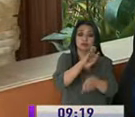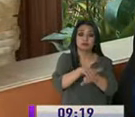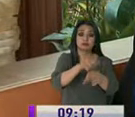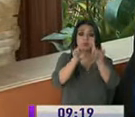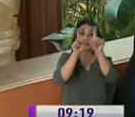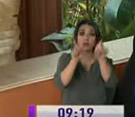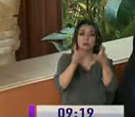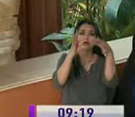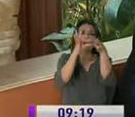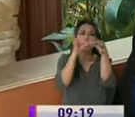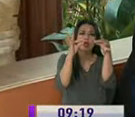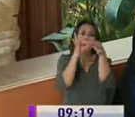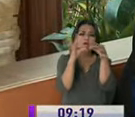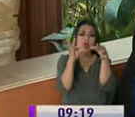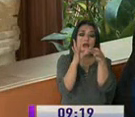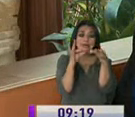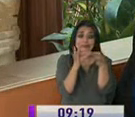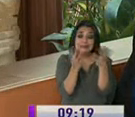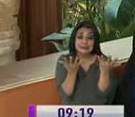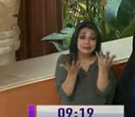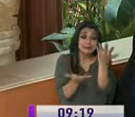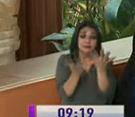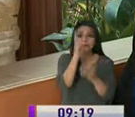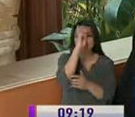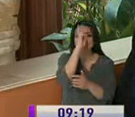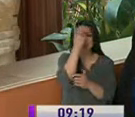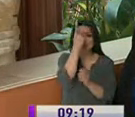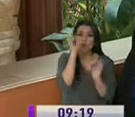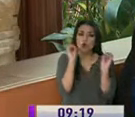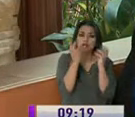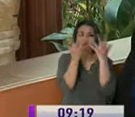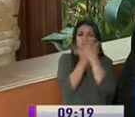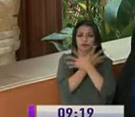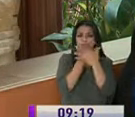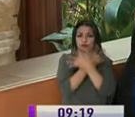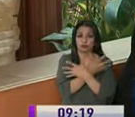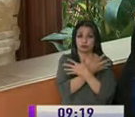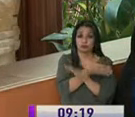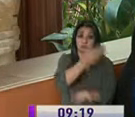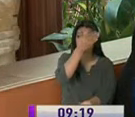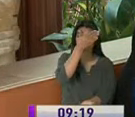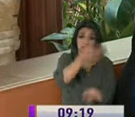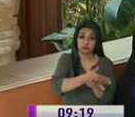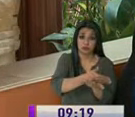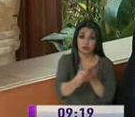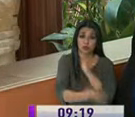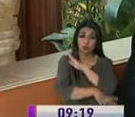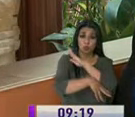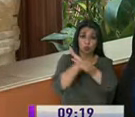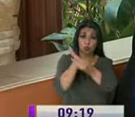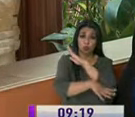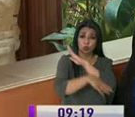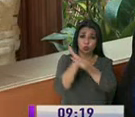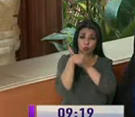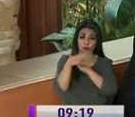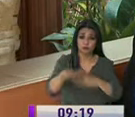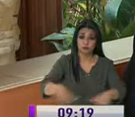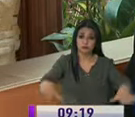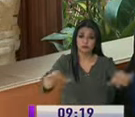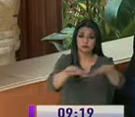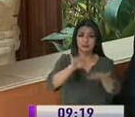pregunta 7, lleva a concluir de que podría estarse suspendiendo la extracción de petróleo en el